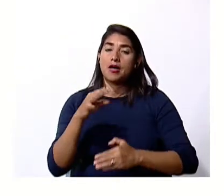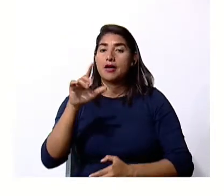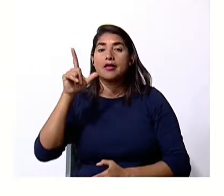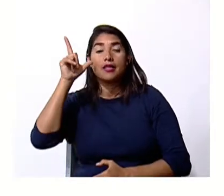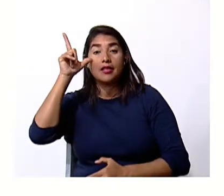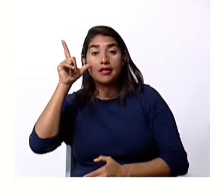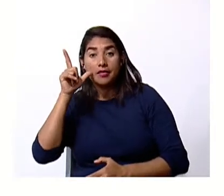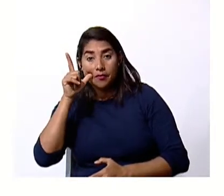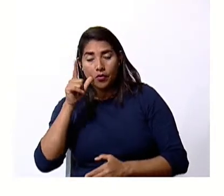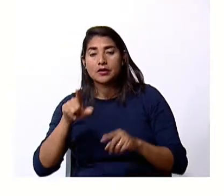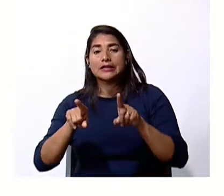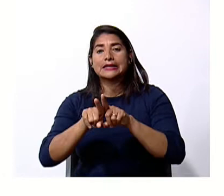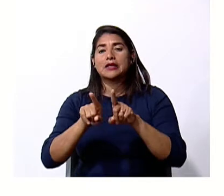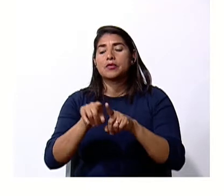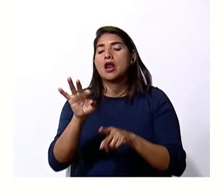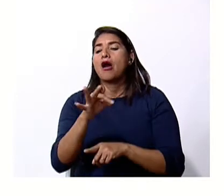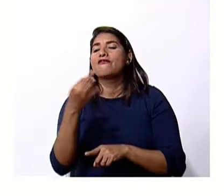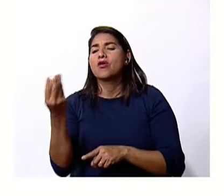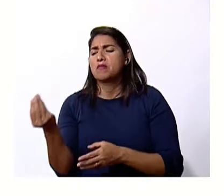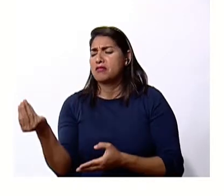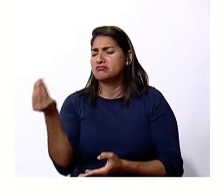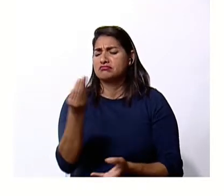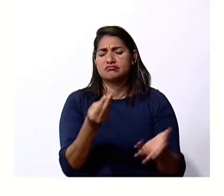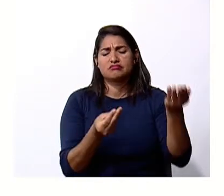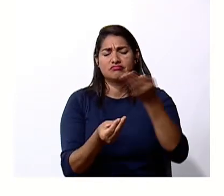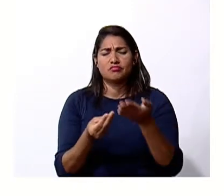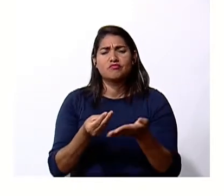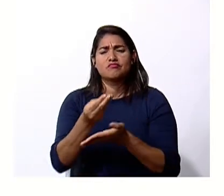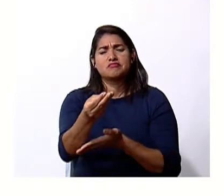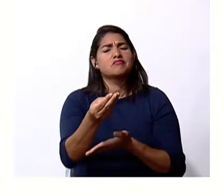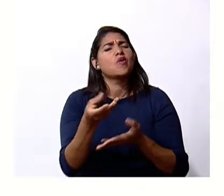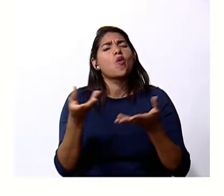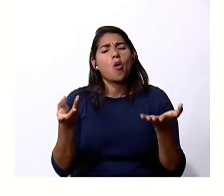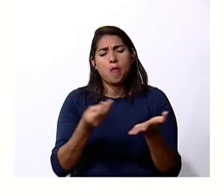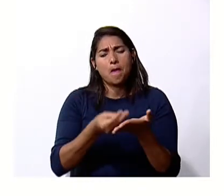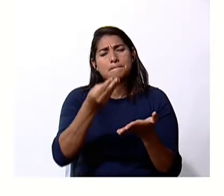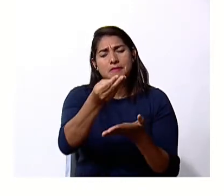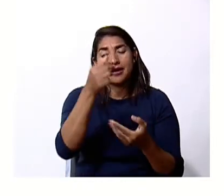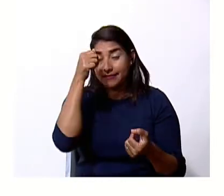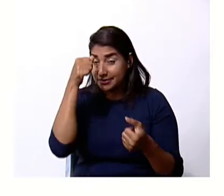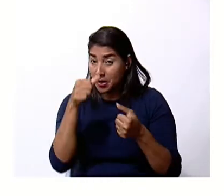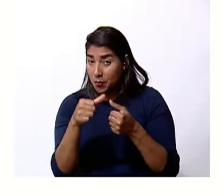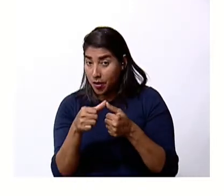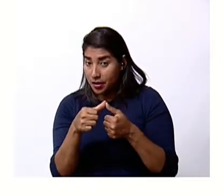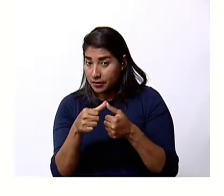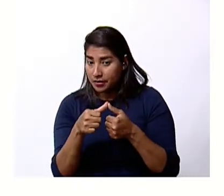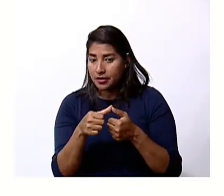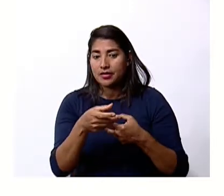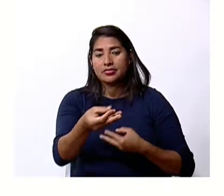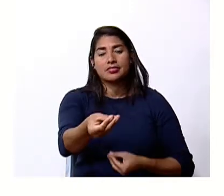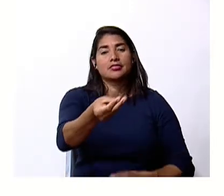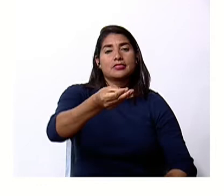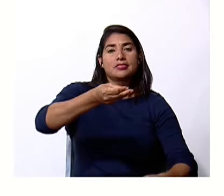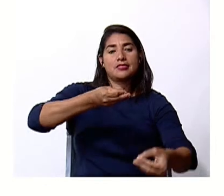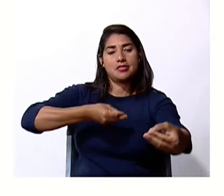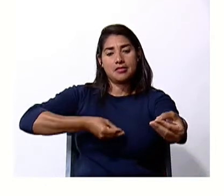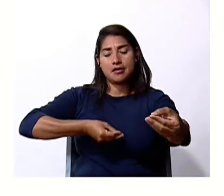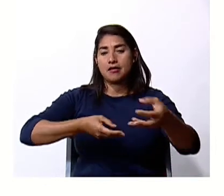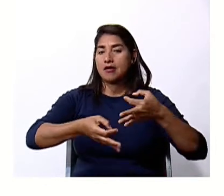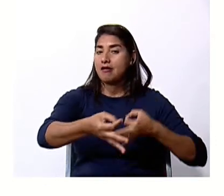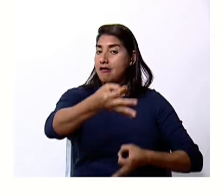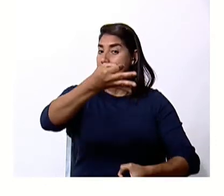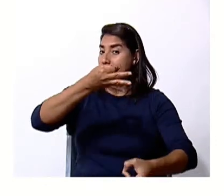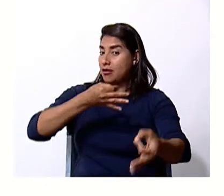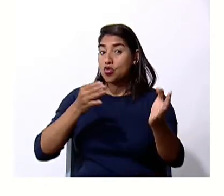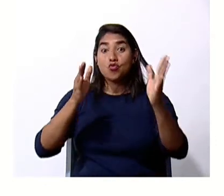Y tenemos la forma de pago. ¿Cuál era el medio de pago en esa época? ¿Se acuerdan? El trueque. porque en esa época